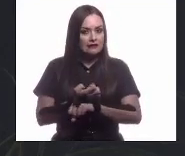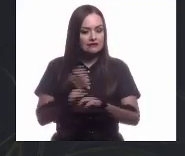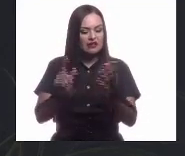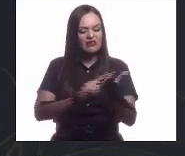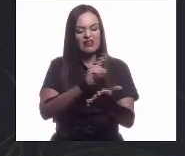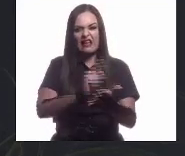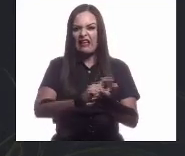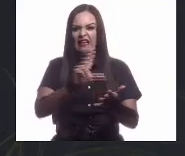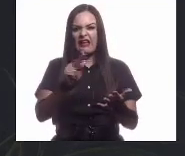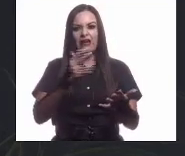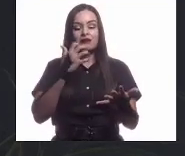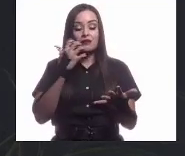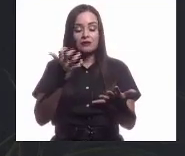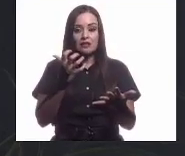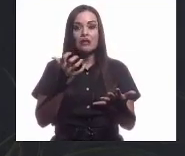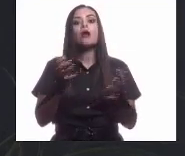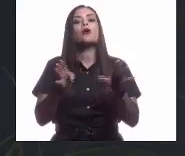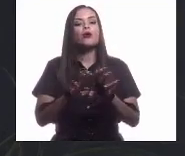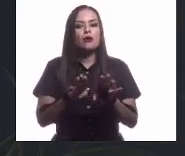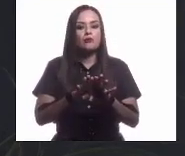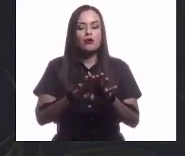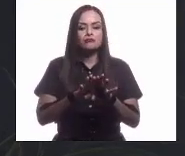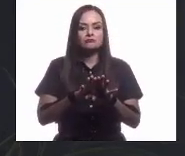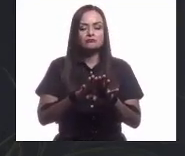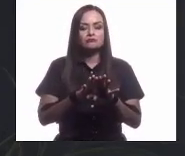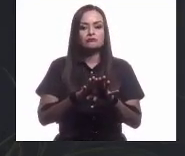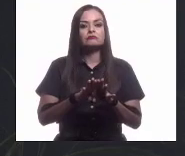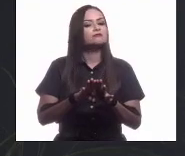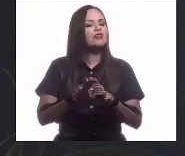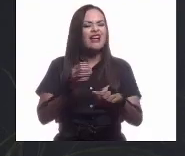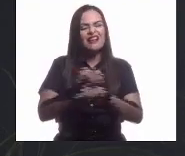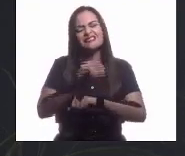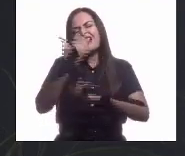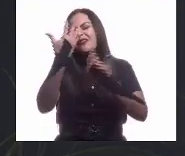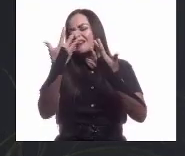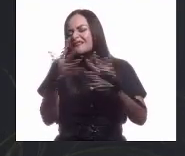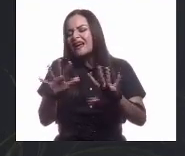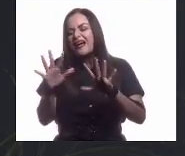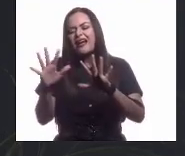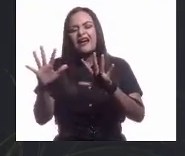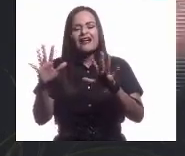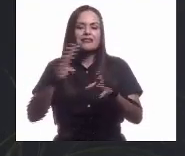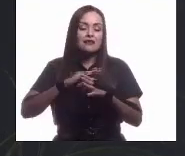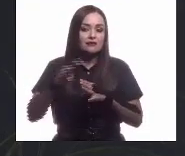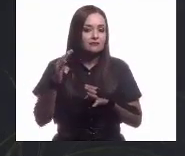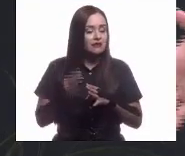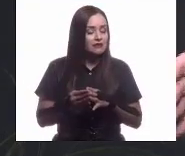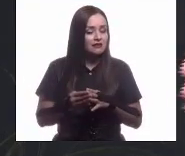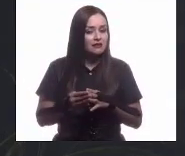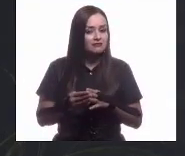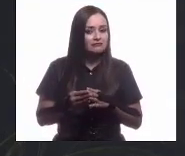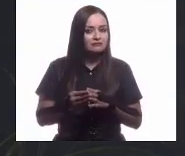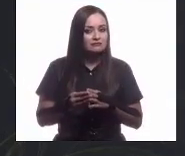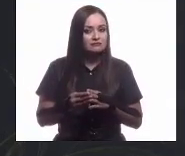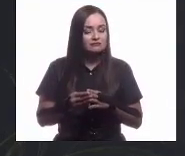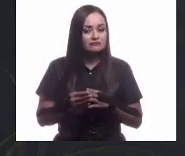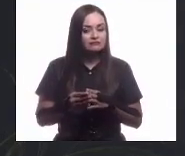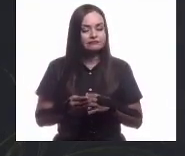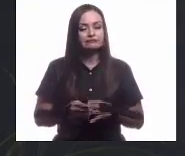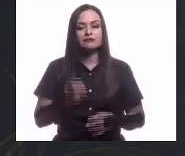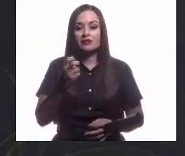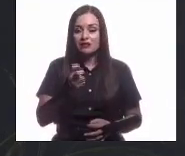es uno que renuncia a gobernar. La claudicación conduce siempre, tarde o temprano, a la